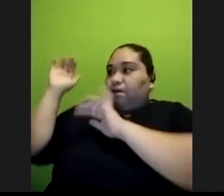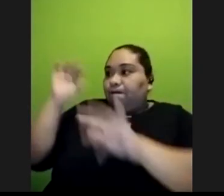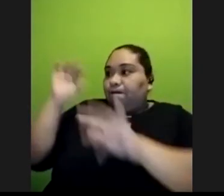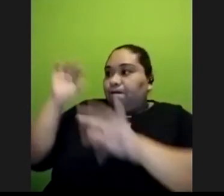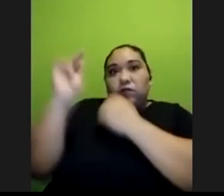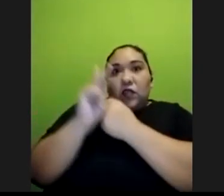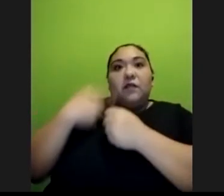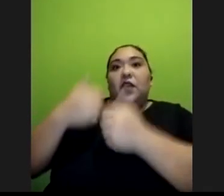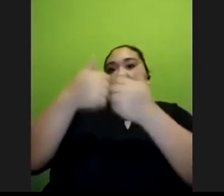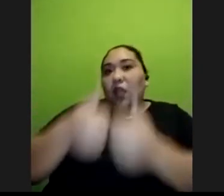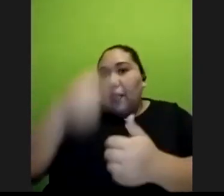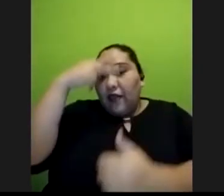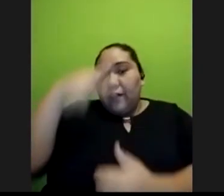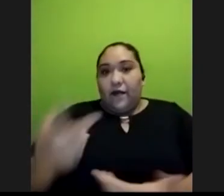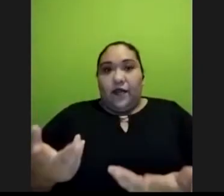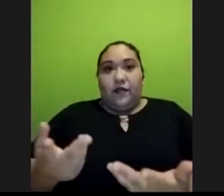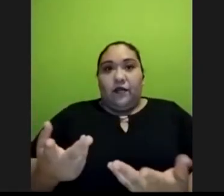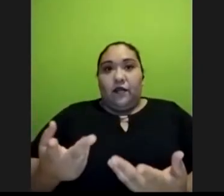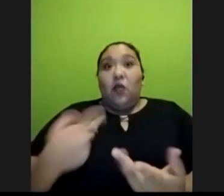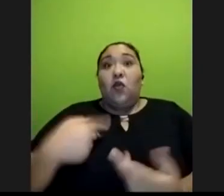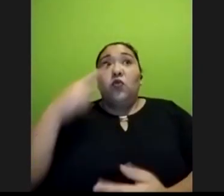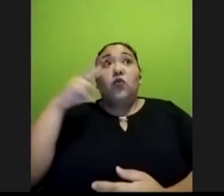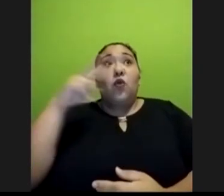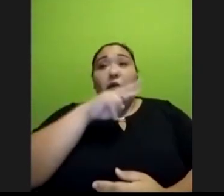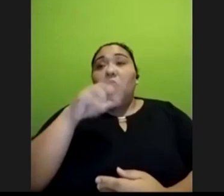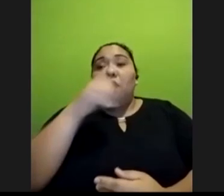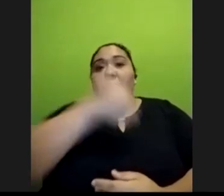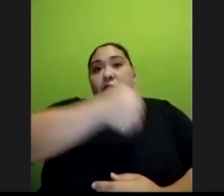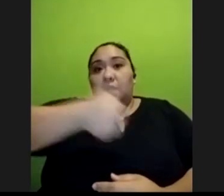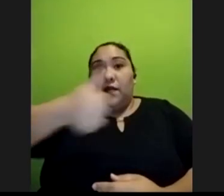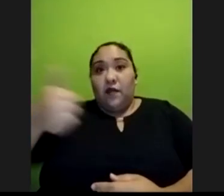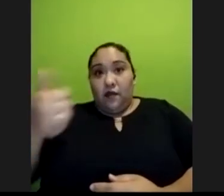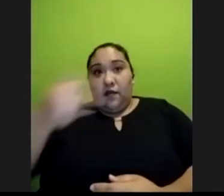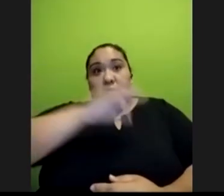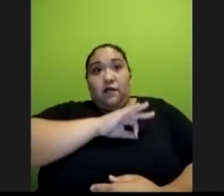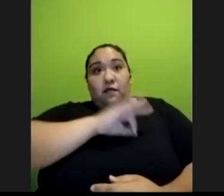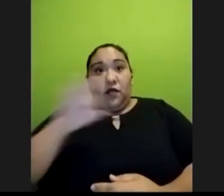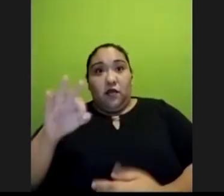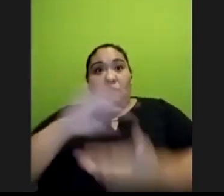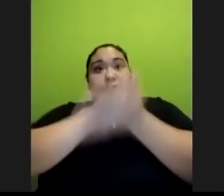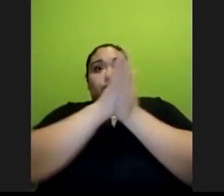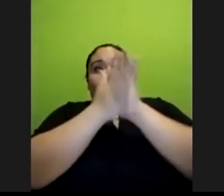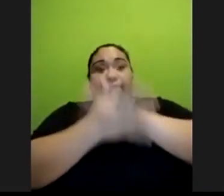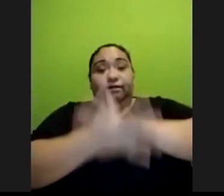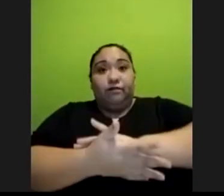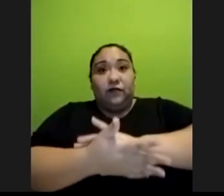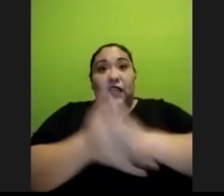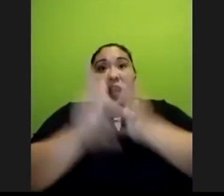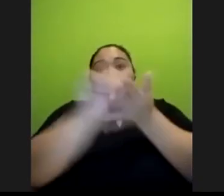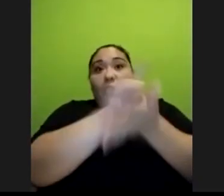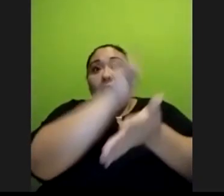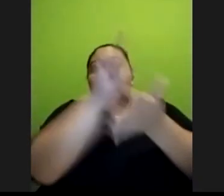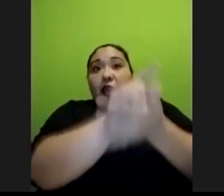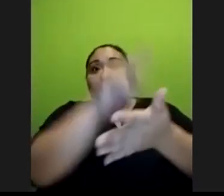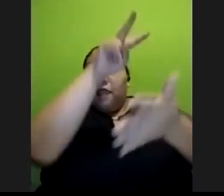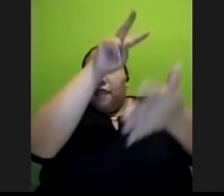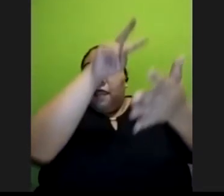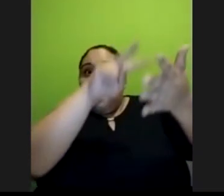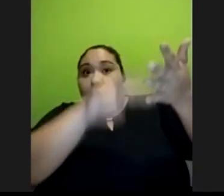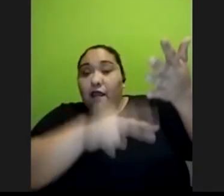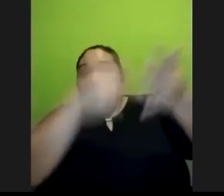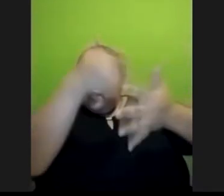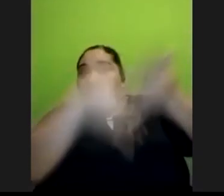como cada uno y una de nosotros podemos hacer realidad esas normas en nuestro ámbito de competencia, muy grande o muy